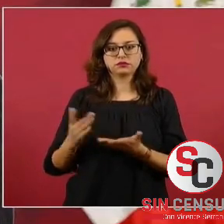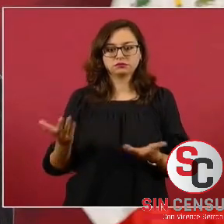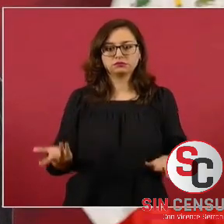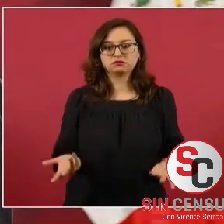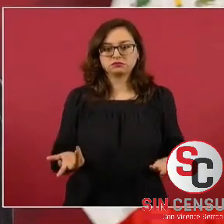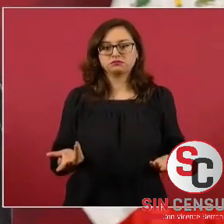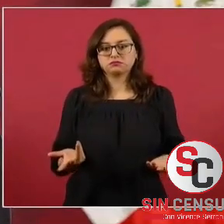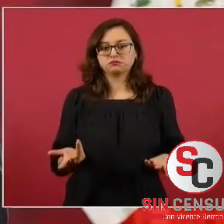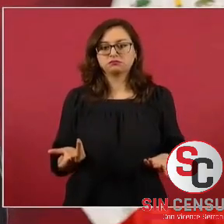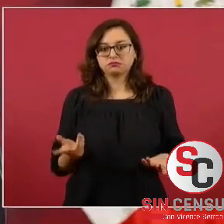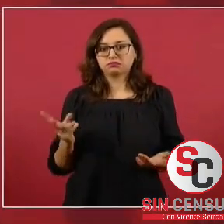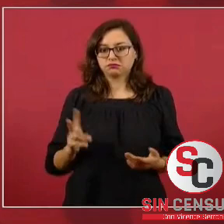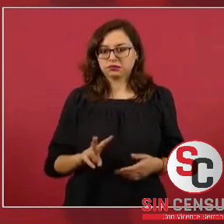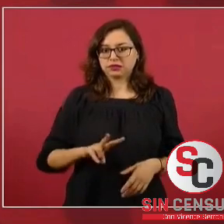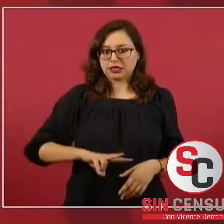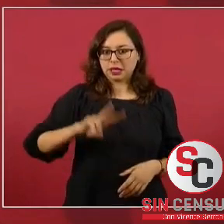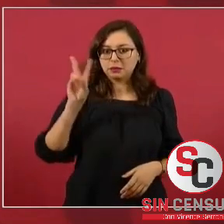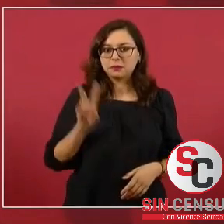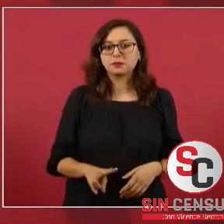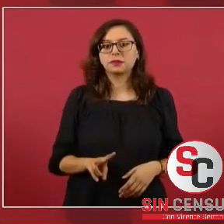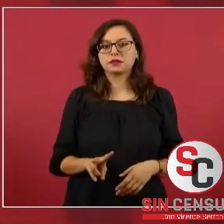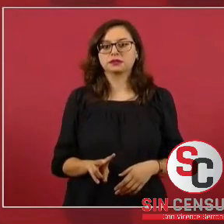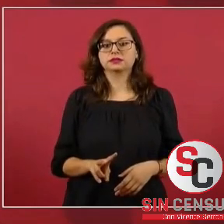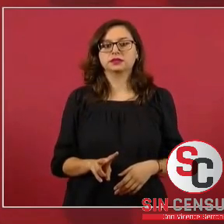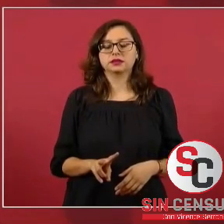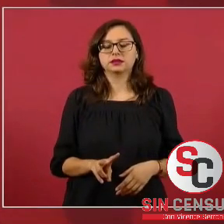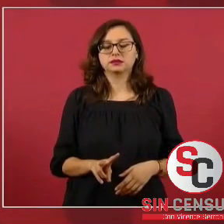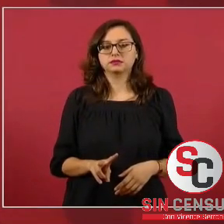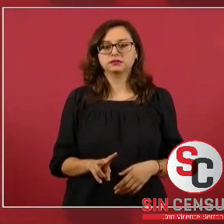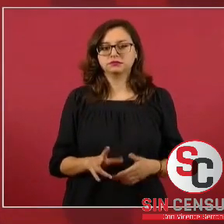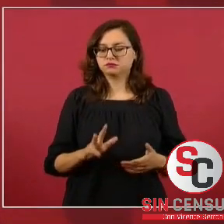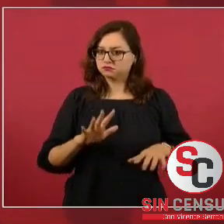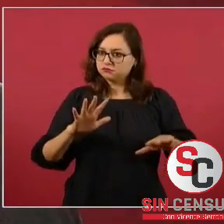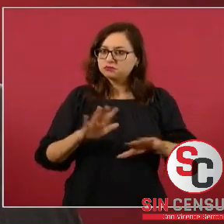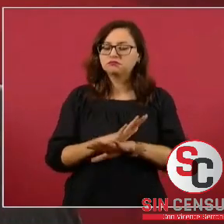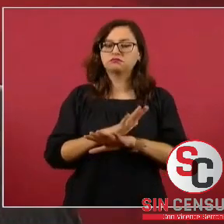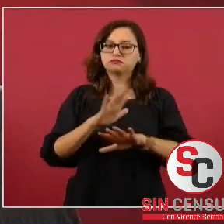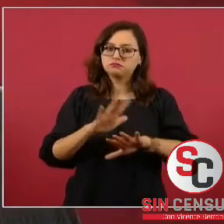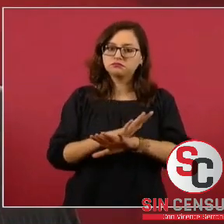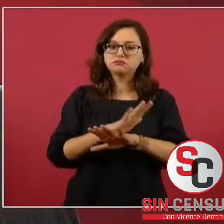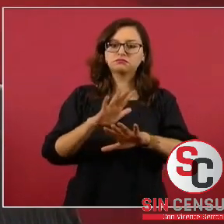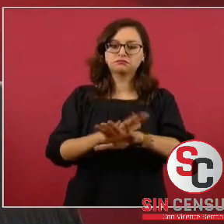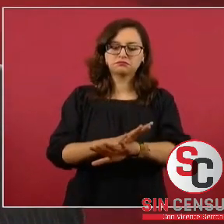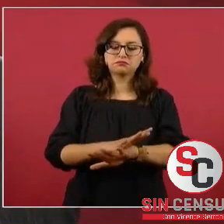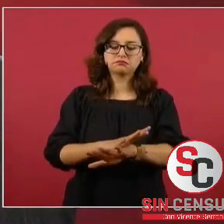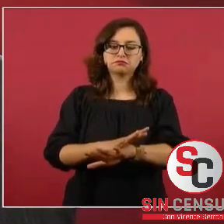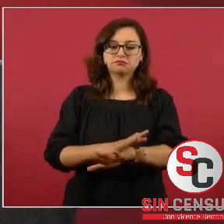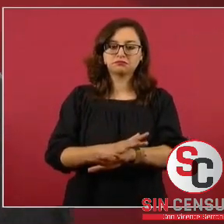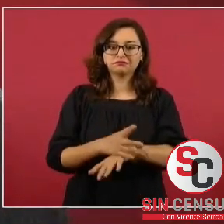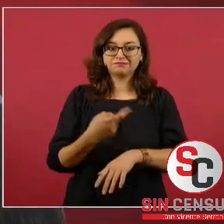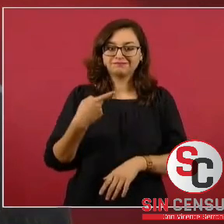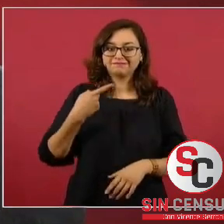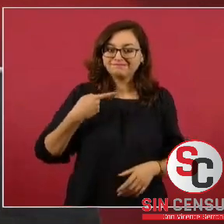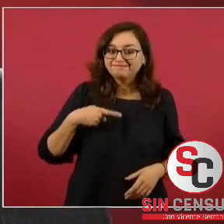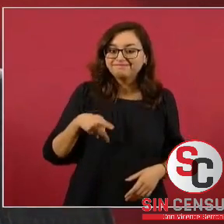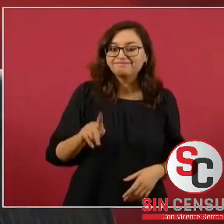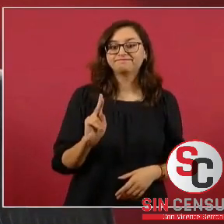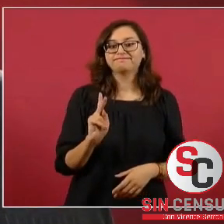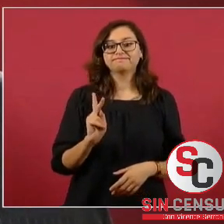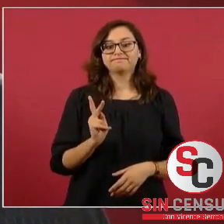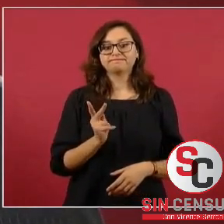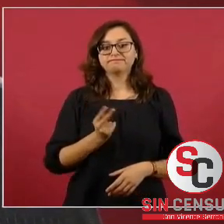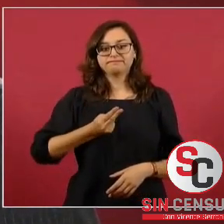consumar o realizar, llevar a la práctica esos cambios. Pero se necesita